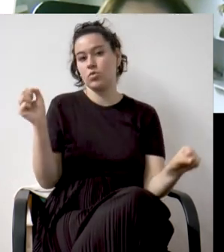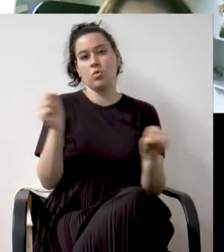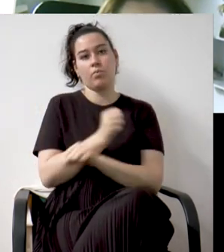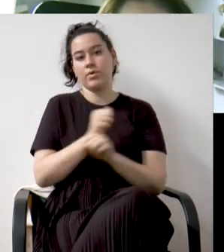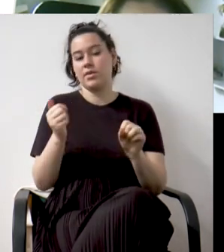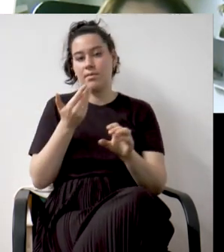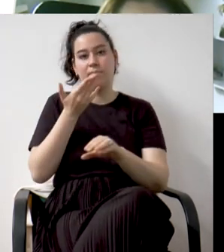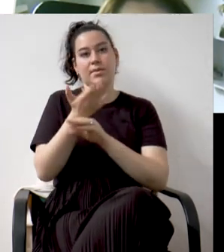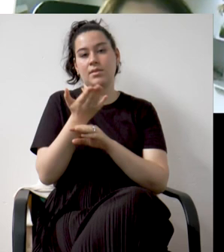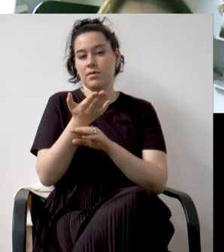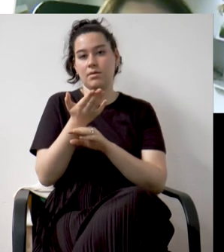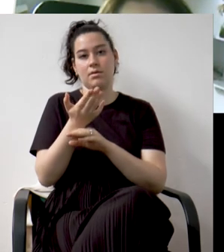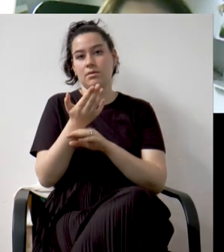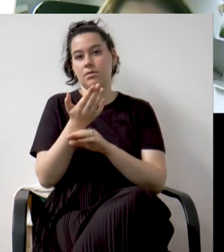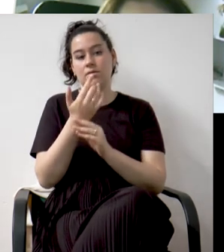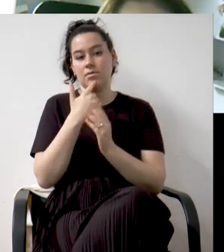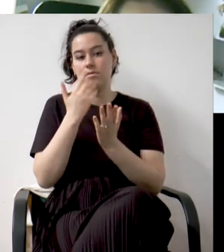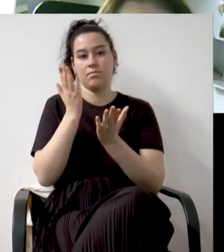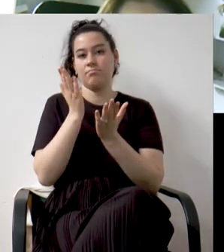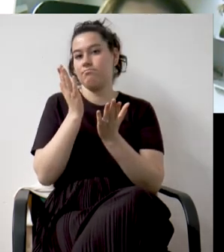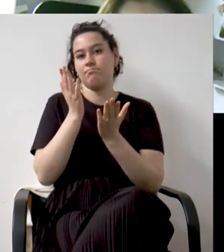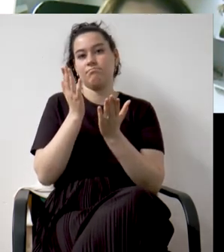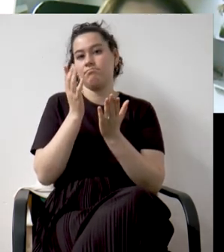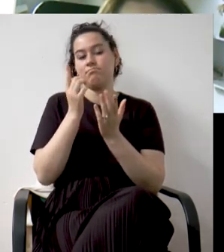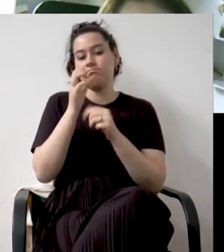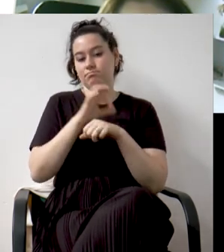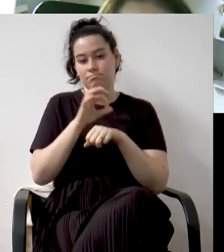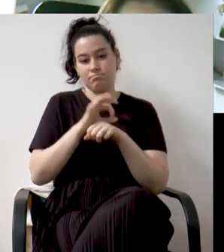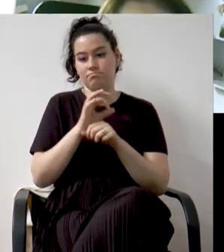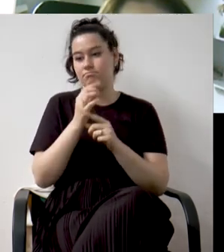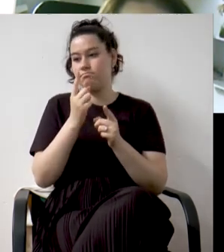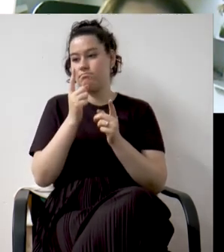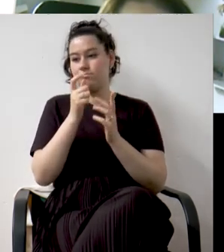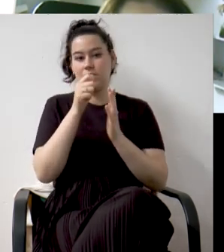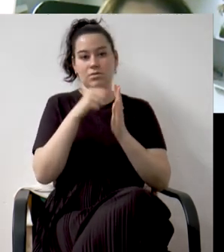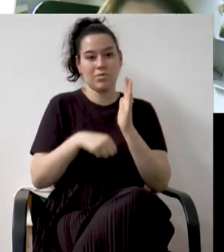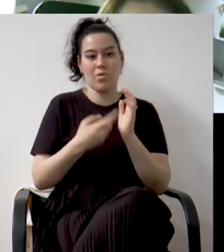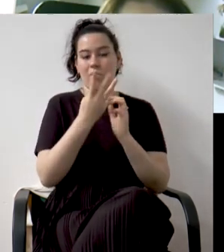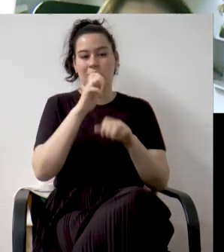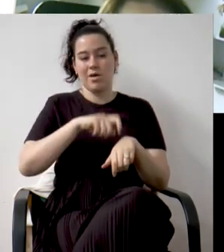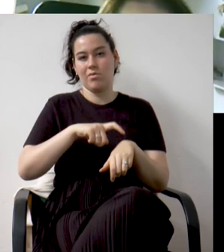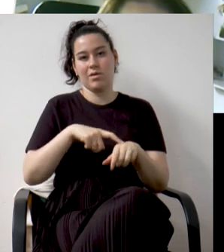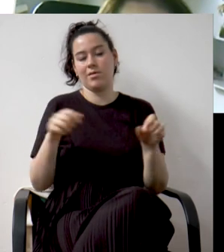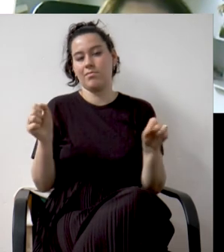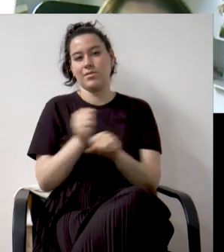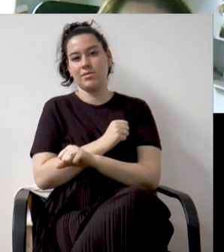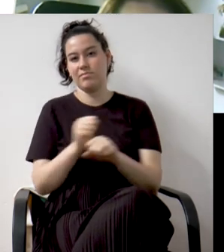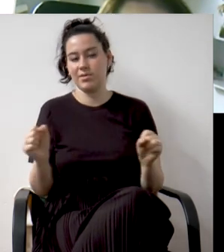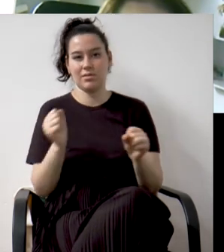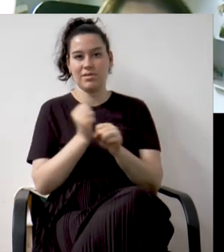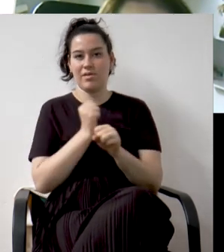en determinadas prácticas del derecho o de la medicina tener cirujanos con 40 horas IDT. No logramos contratar a nadie en esa